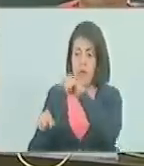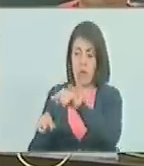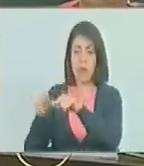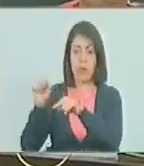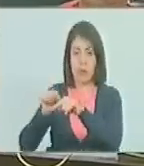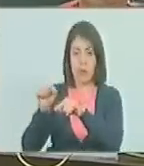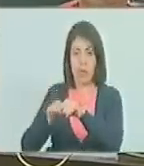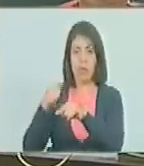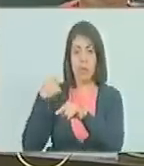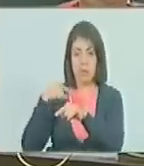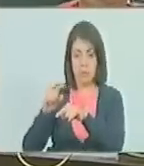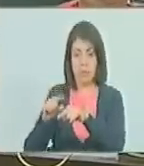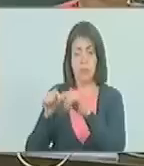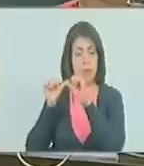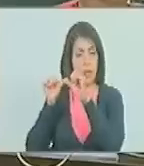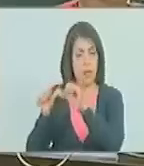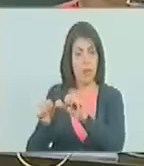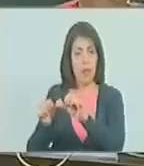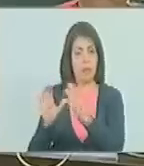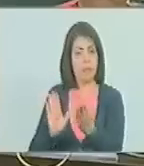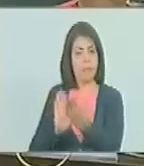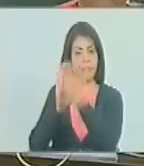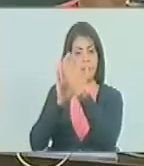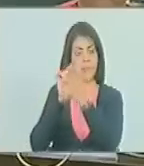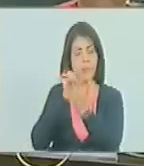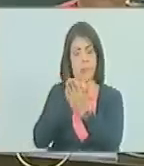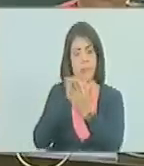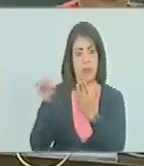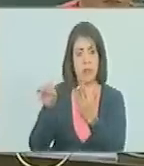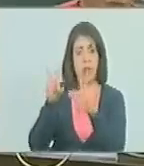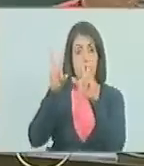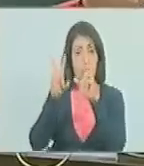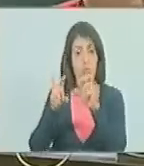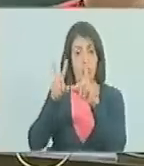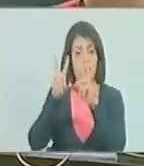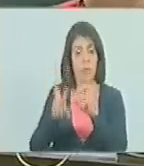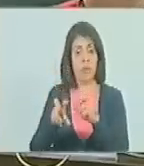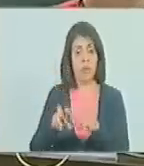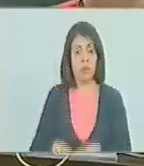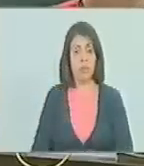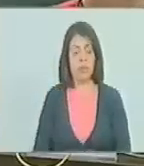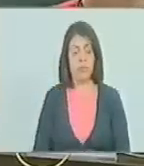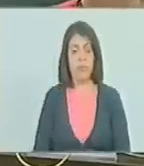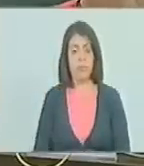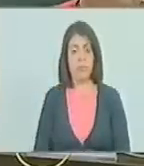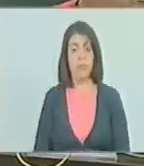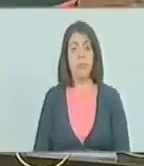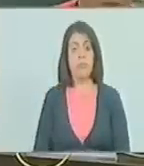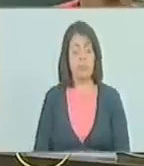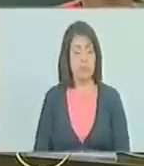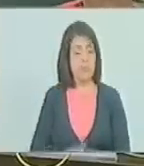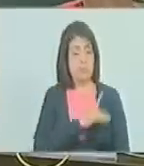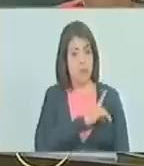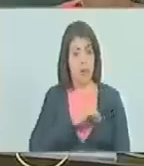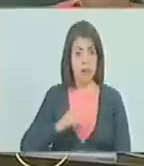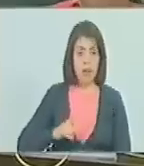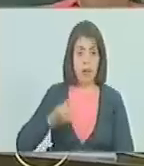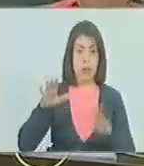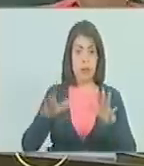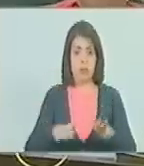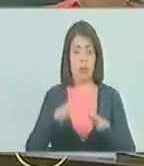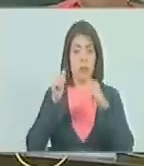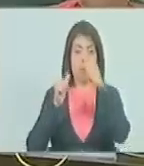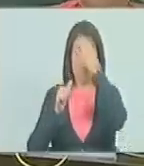pero quienes queden van a tener que enfrentar a los nuevos, el nuevo ímpetu para